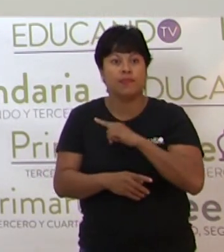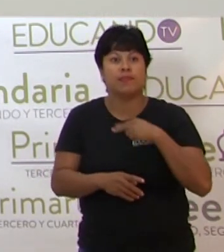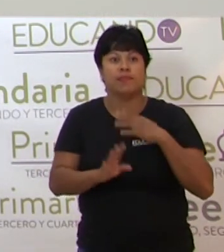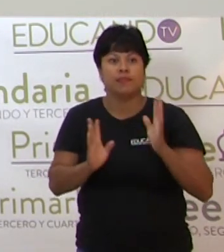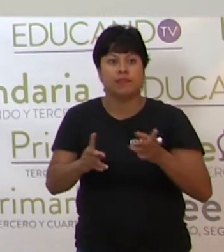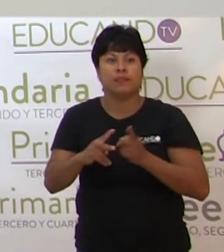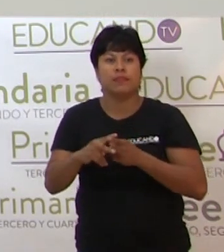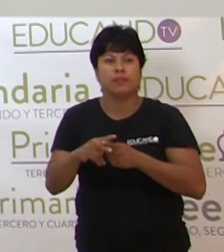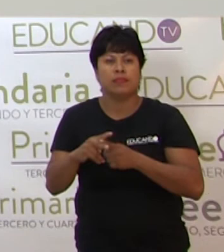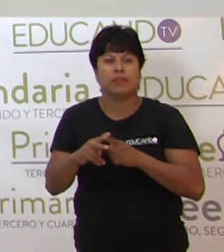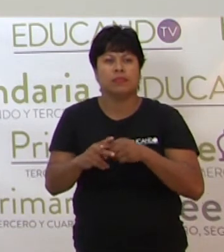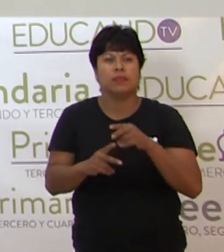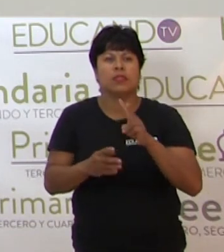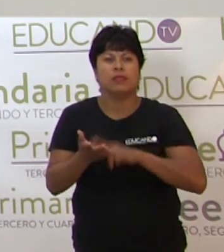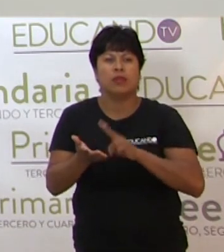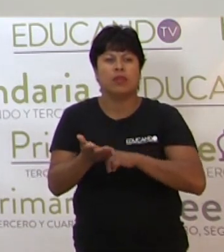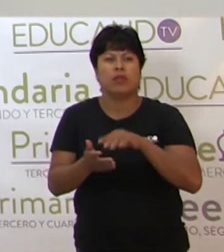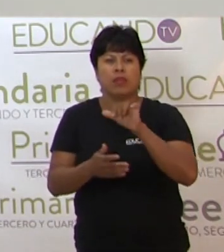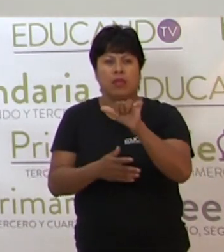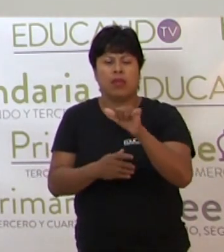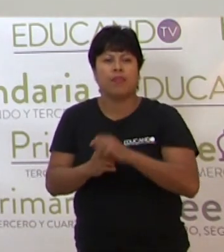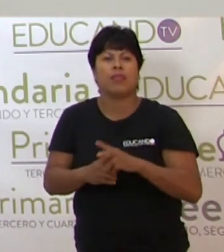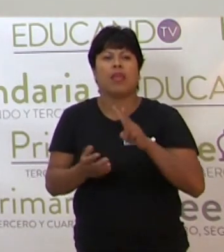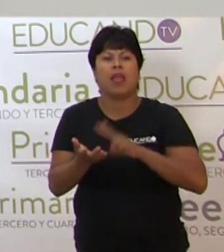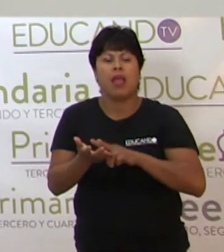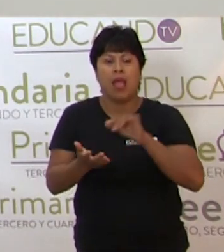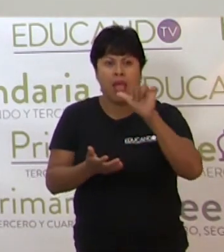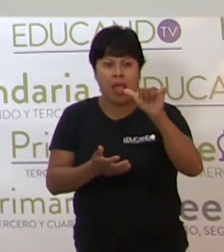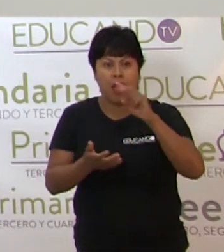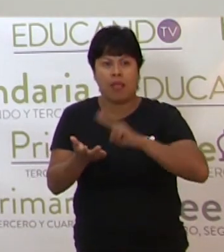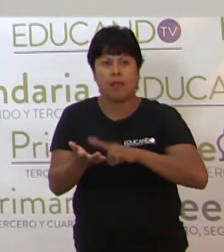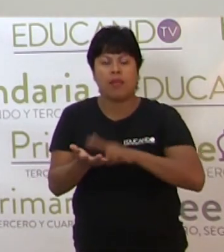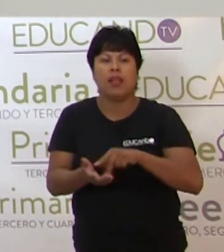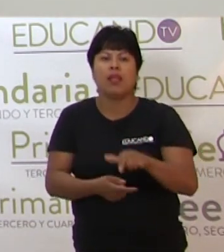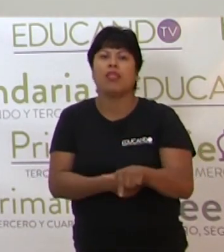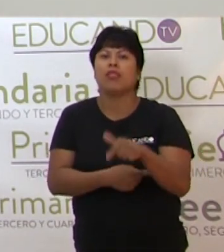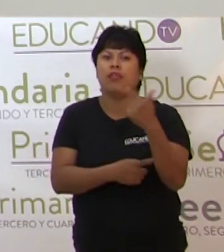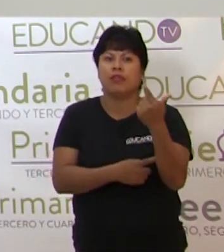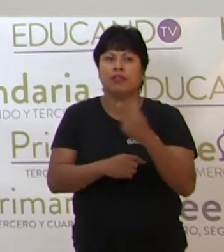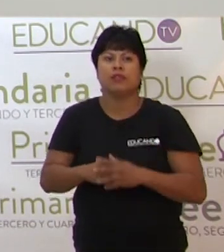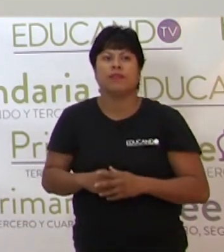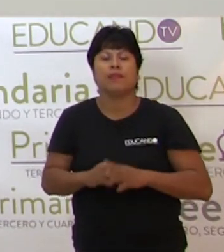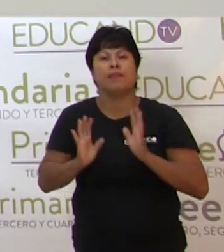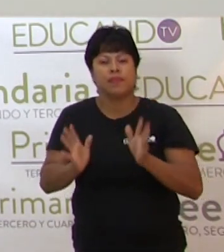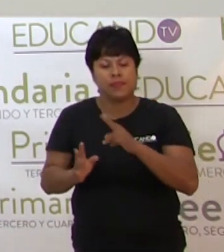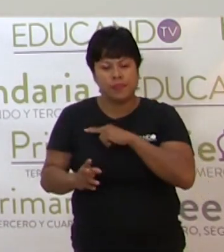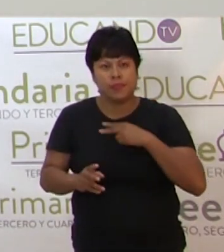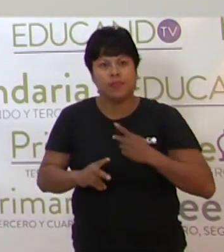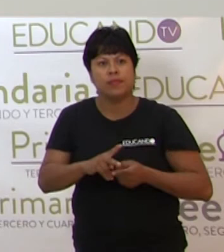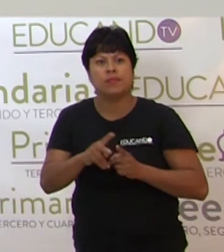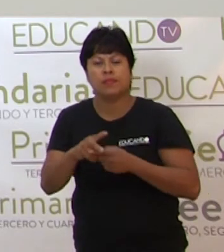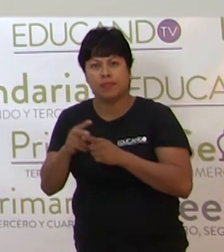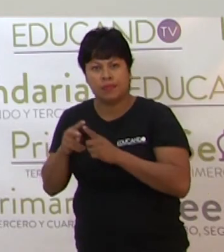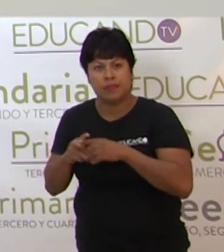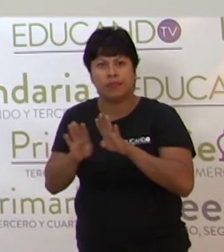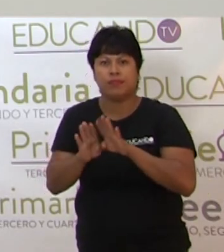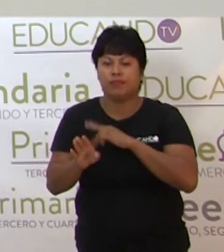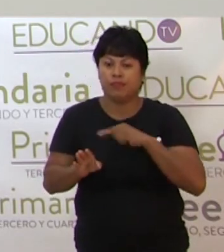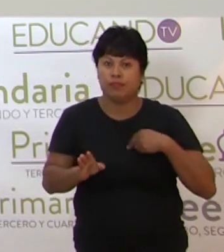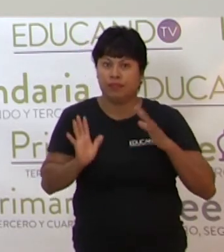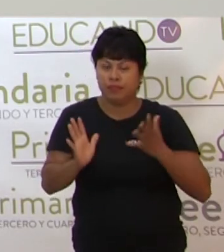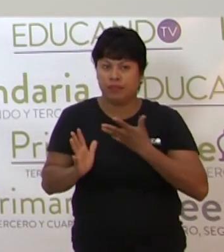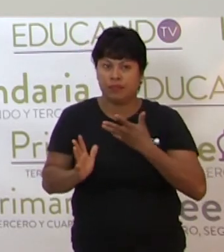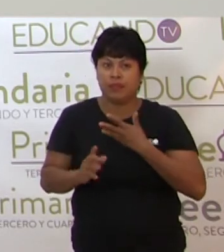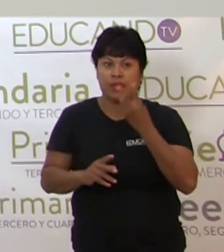calculamos el valor de A. ¿Sí? A vale 12. Ya lo calculamos. Como ya tenemos